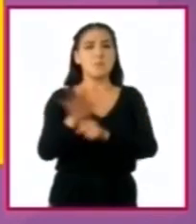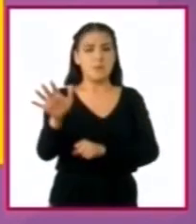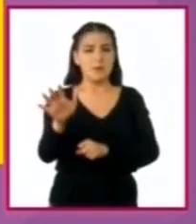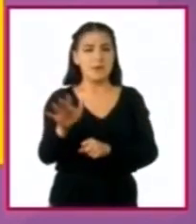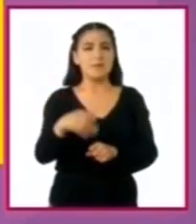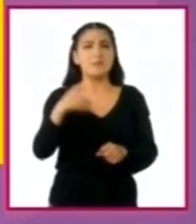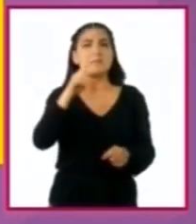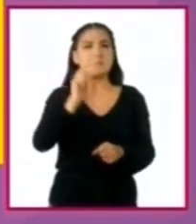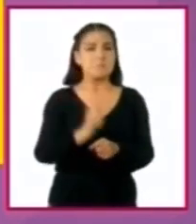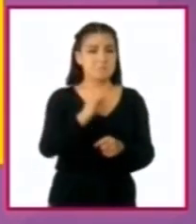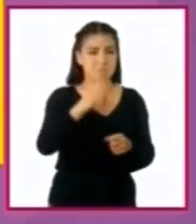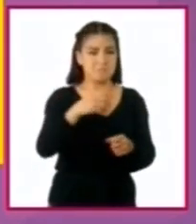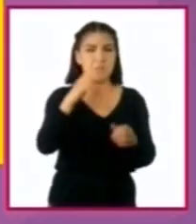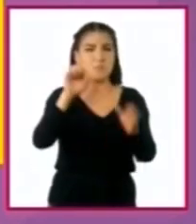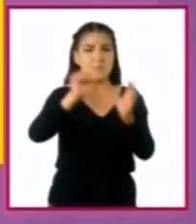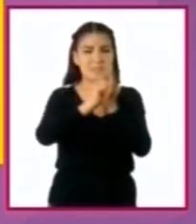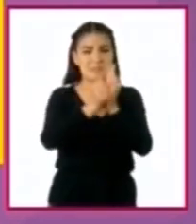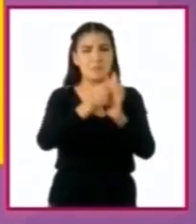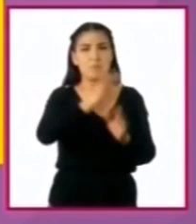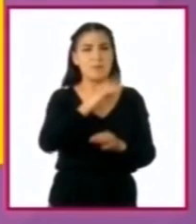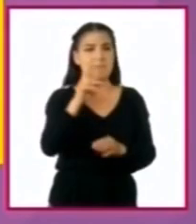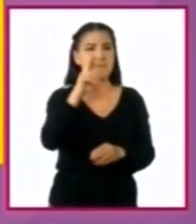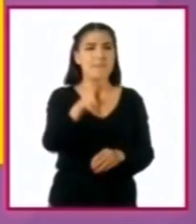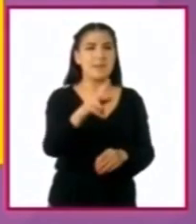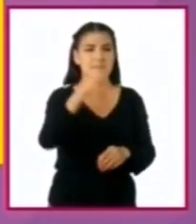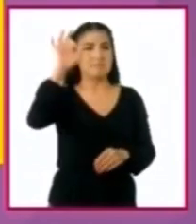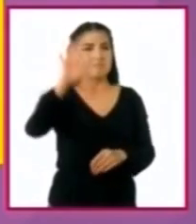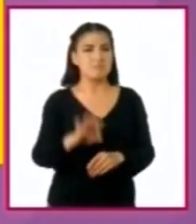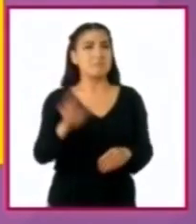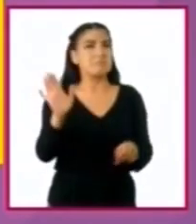¿Con qué signo se representa el porcentaje? ¿Por qué?